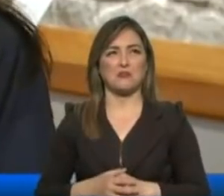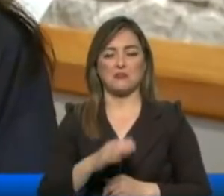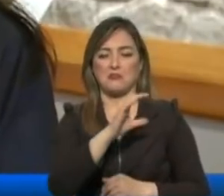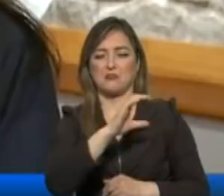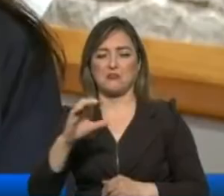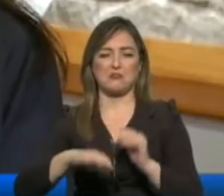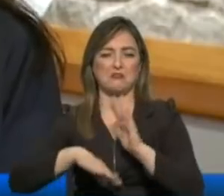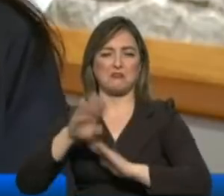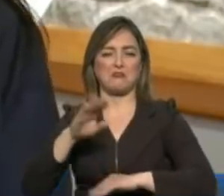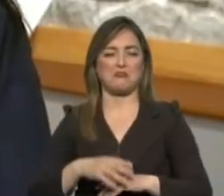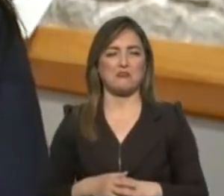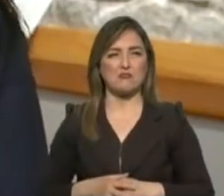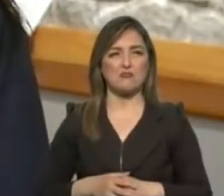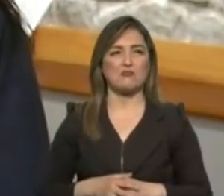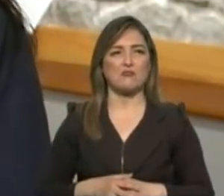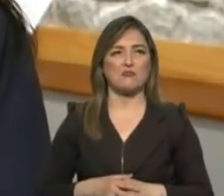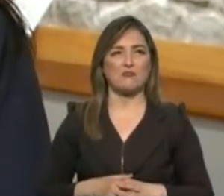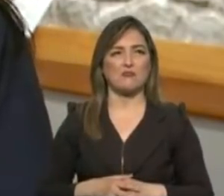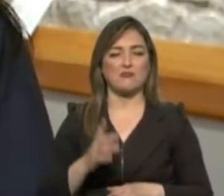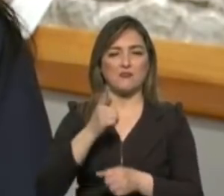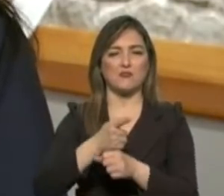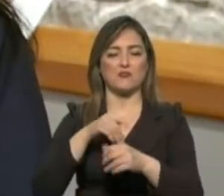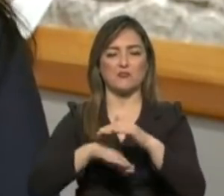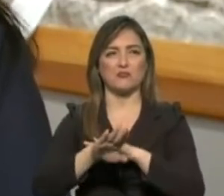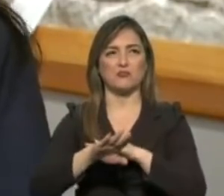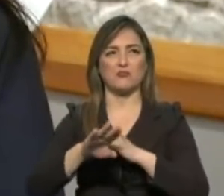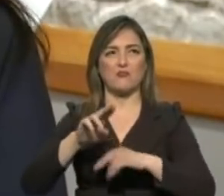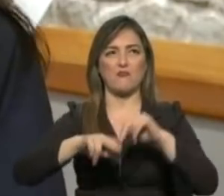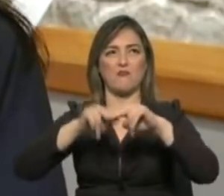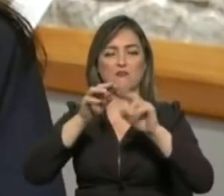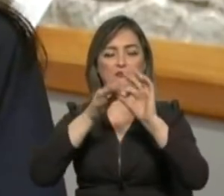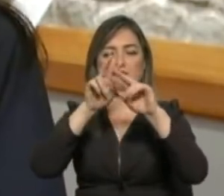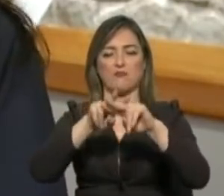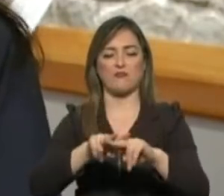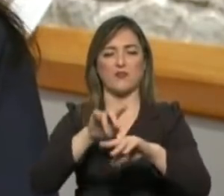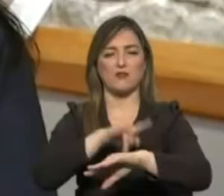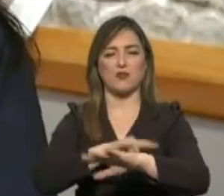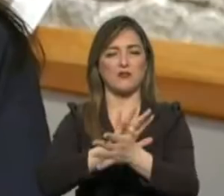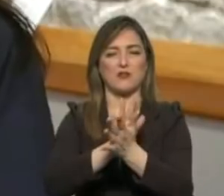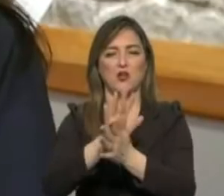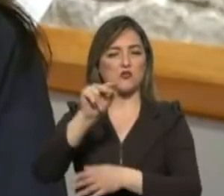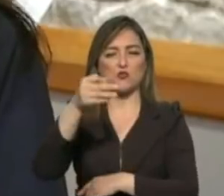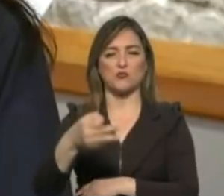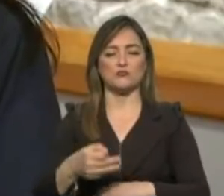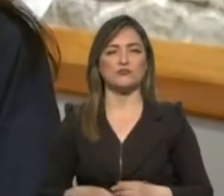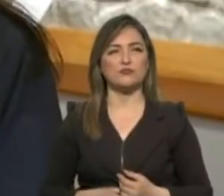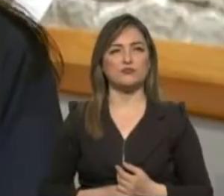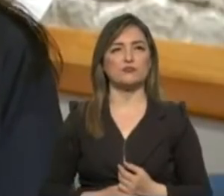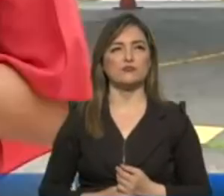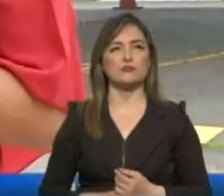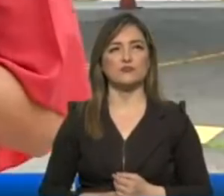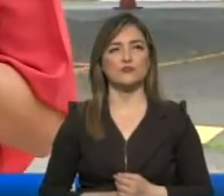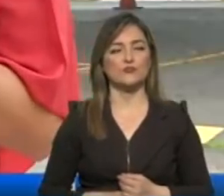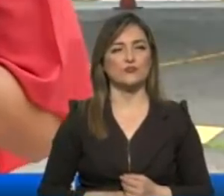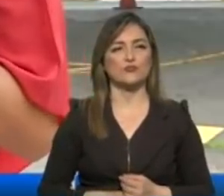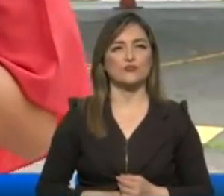que están pasados de esa área. Y no está cumpliendo con lo que dice, que es una intervención, es una revisión de instalaciones sanitarias. No, eso es evidente que no es